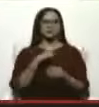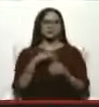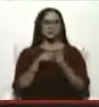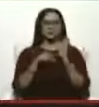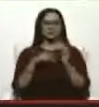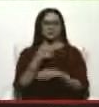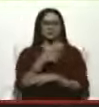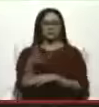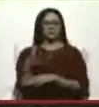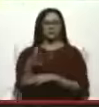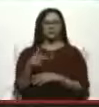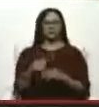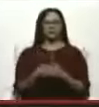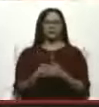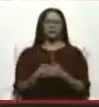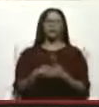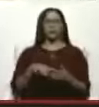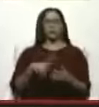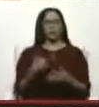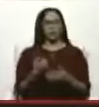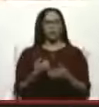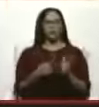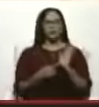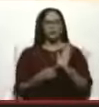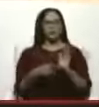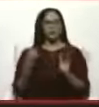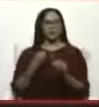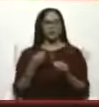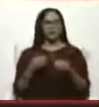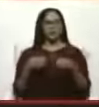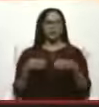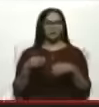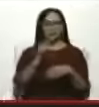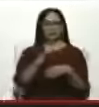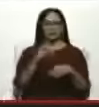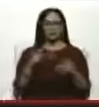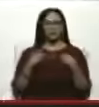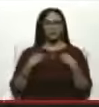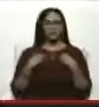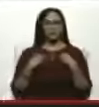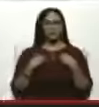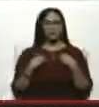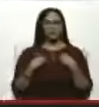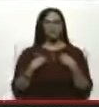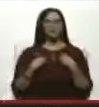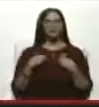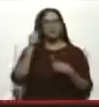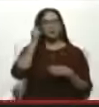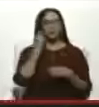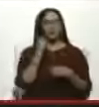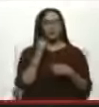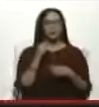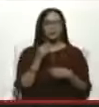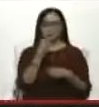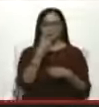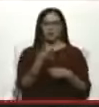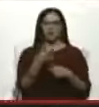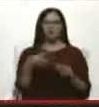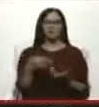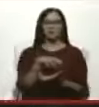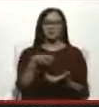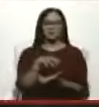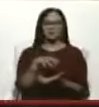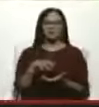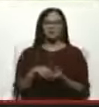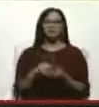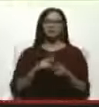programa 360, y en el cual podemos apreciar cómo los habitantes de esta populosa región del estado Sucre se vieron afectados.